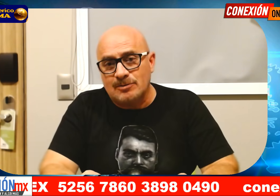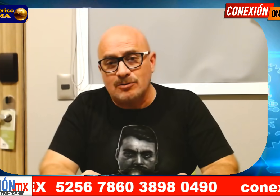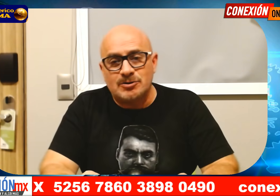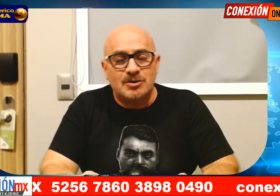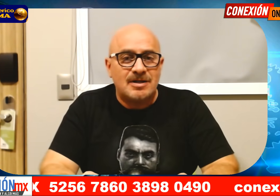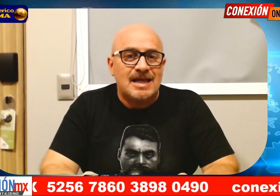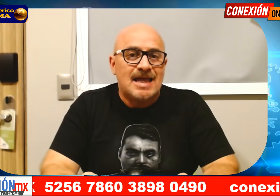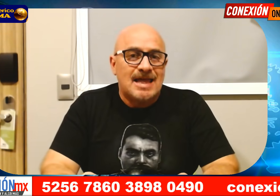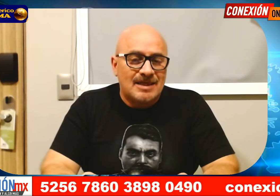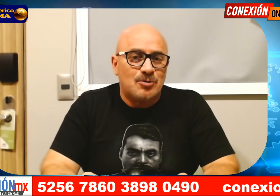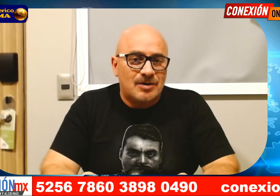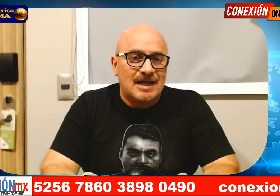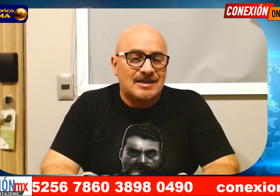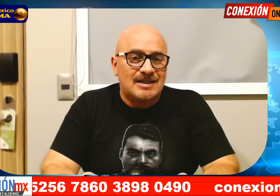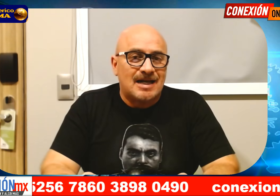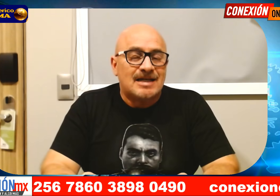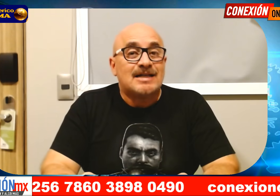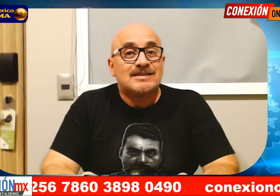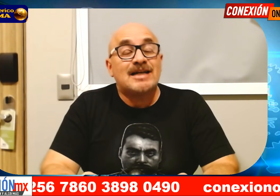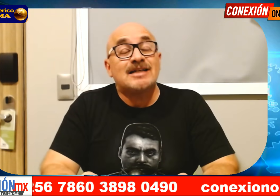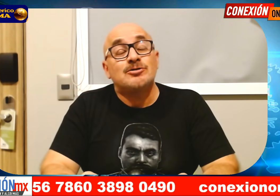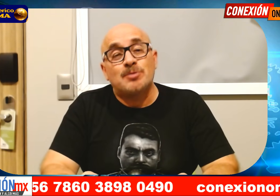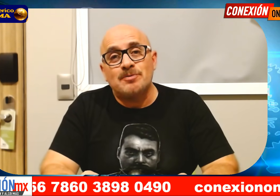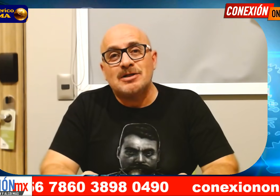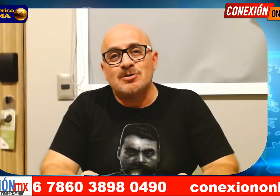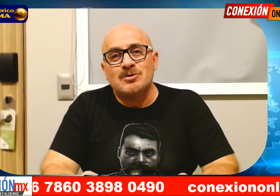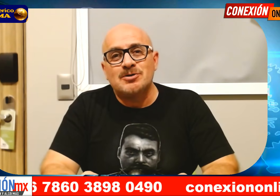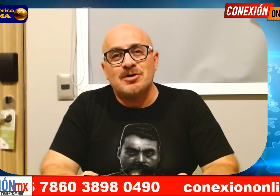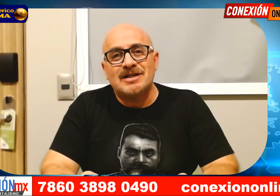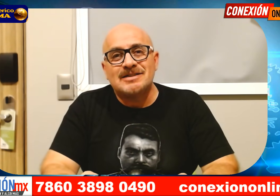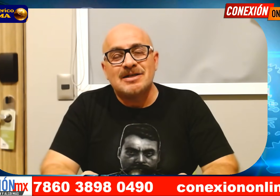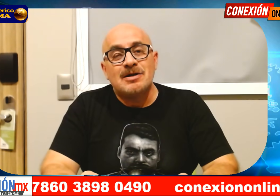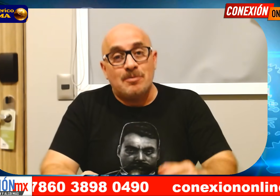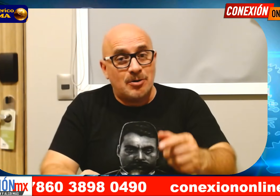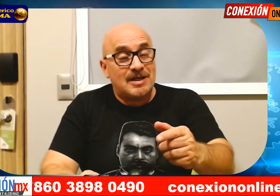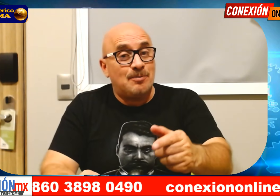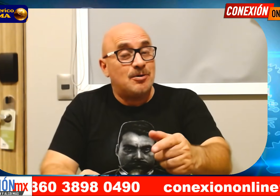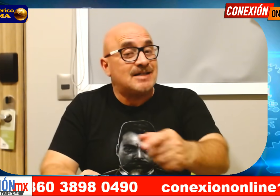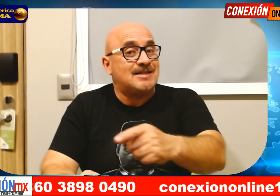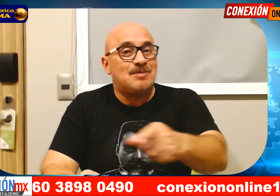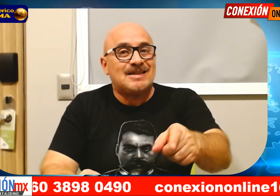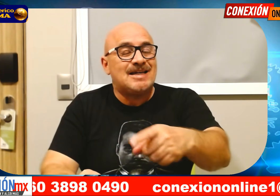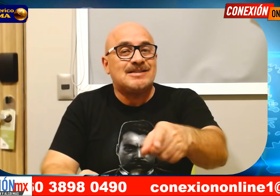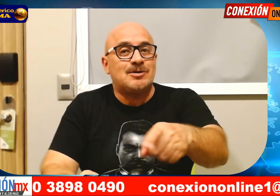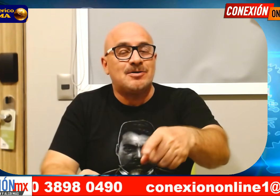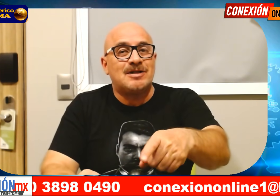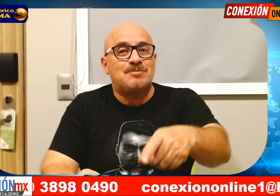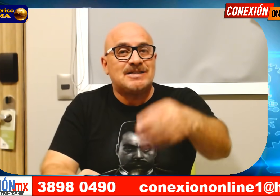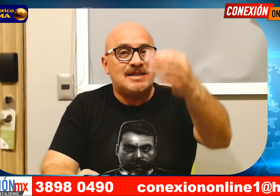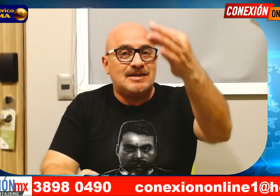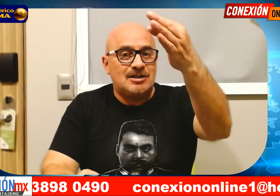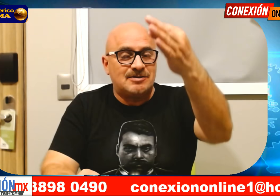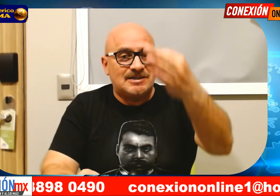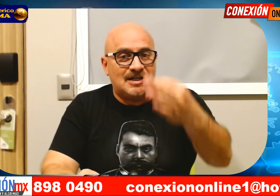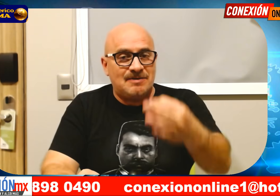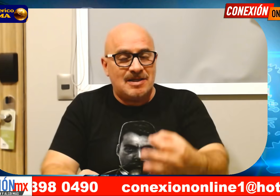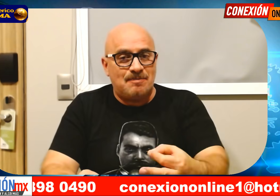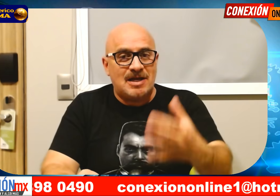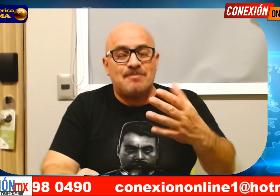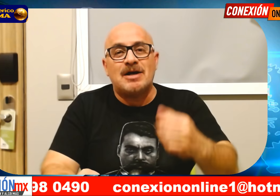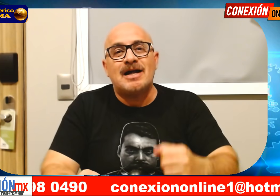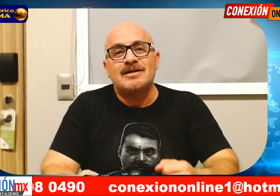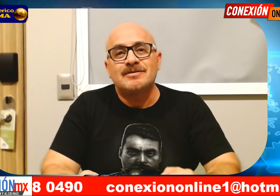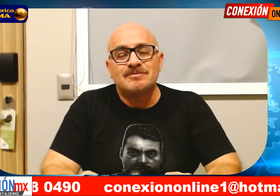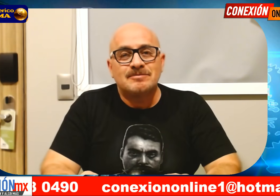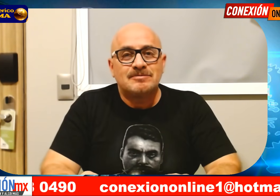de la Revolución Democrática? Saque sus propias conclusiones, porque por este pretexto donde el presidente los describe de pe